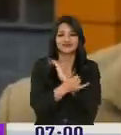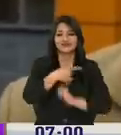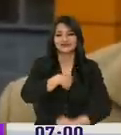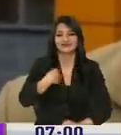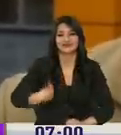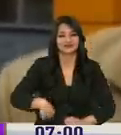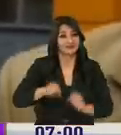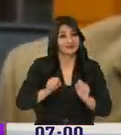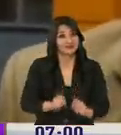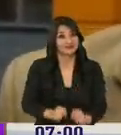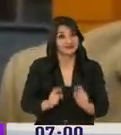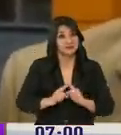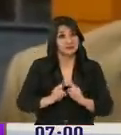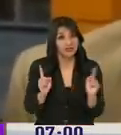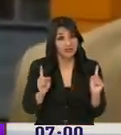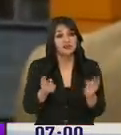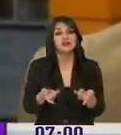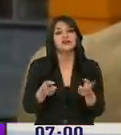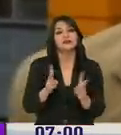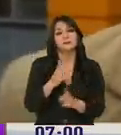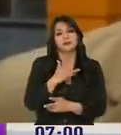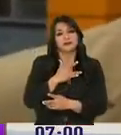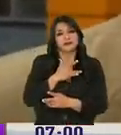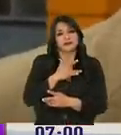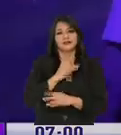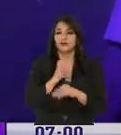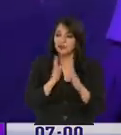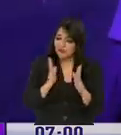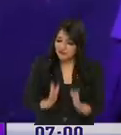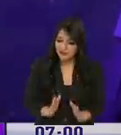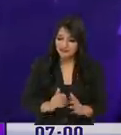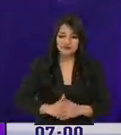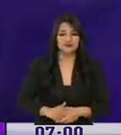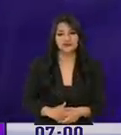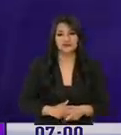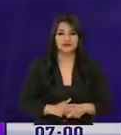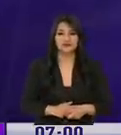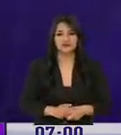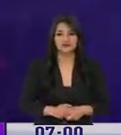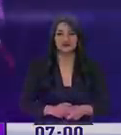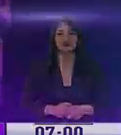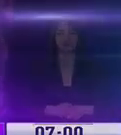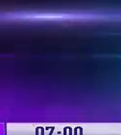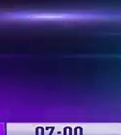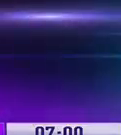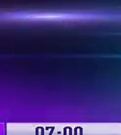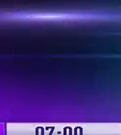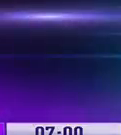pero igual a la vez me siento muy ecuatoriano. Informó Julio César Saona.